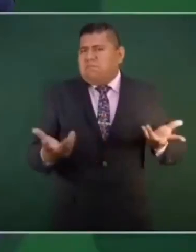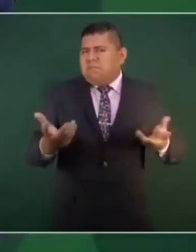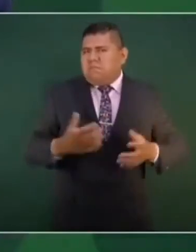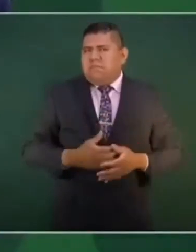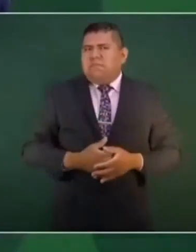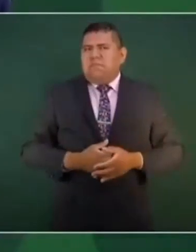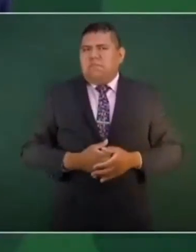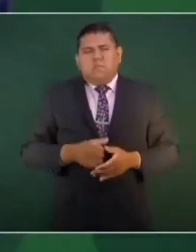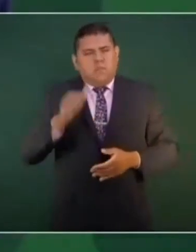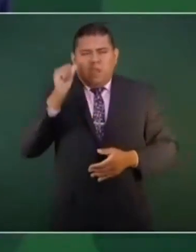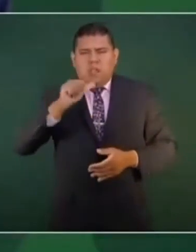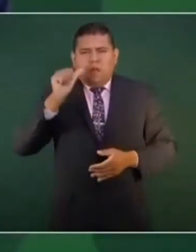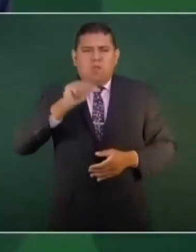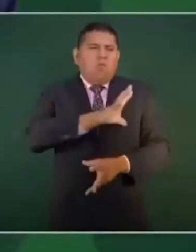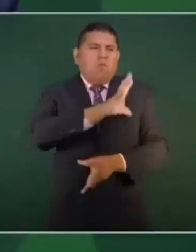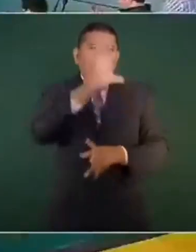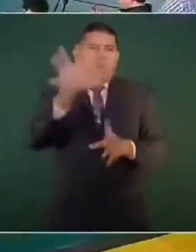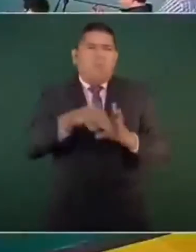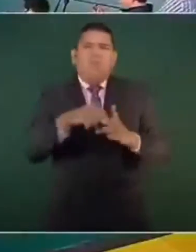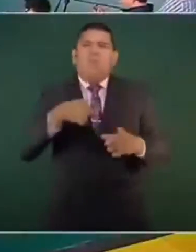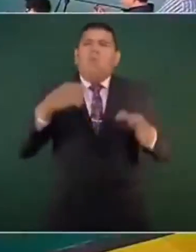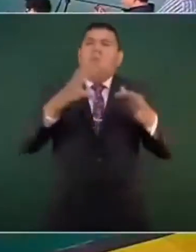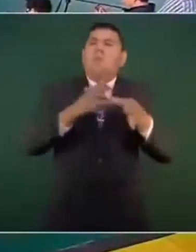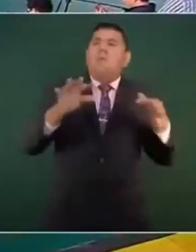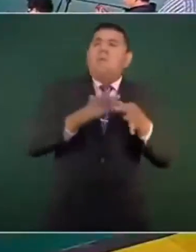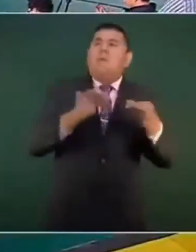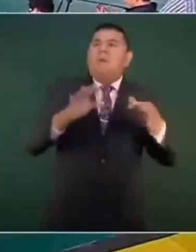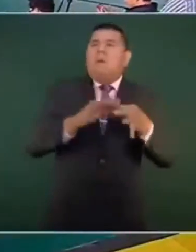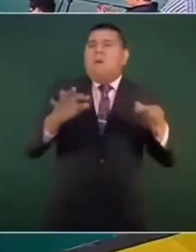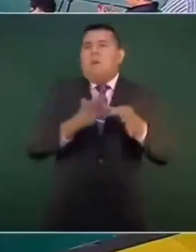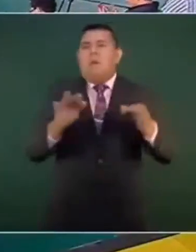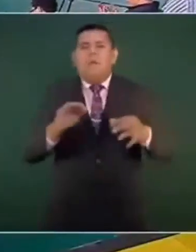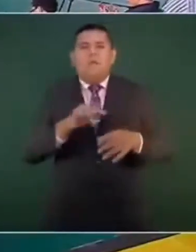usa en nuestra contra.